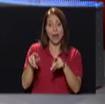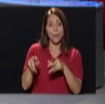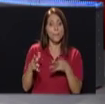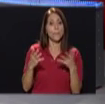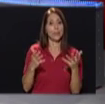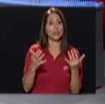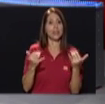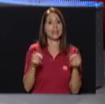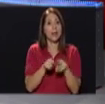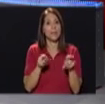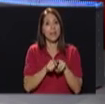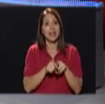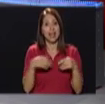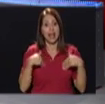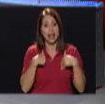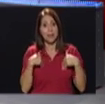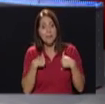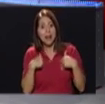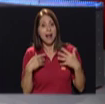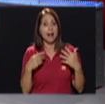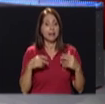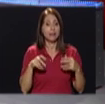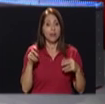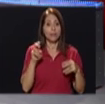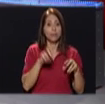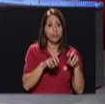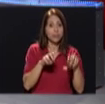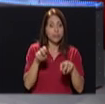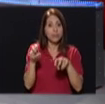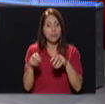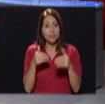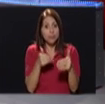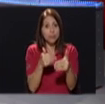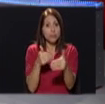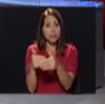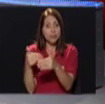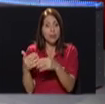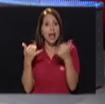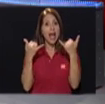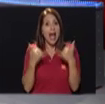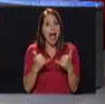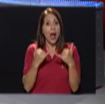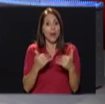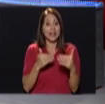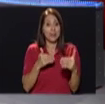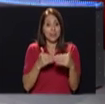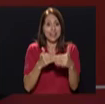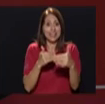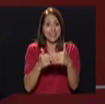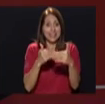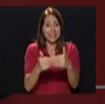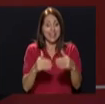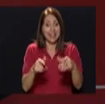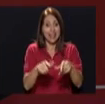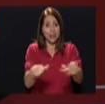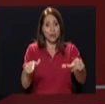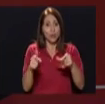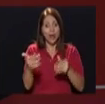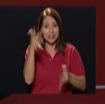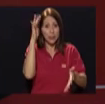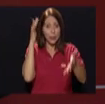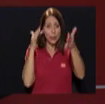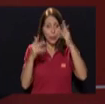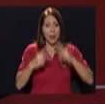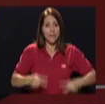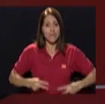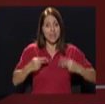población, ese crecimiento de la frontera agrícola y ganadera nos hace cada día estar más dentro de los espacios de vida silvestre